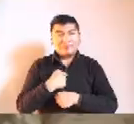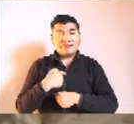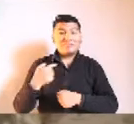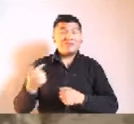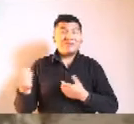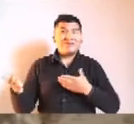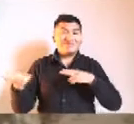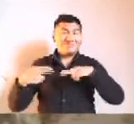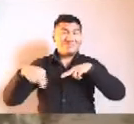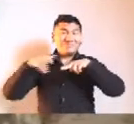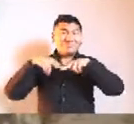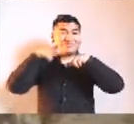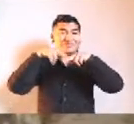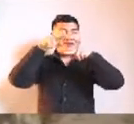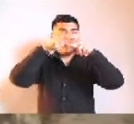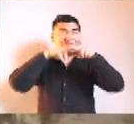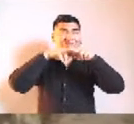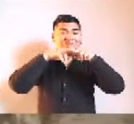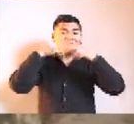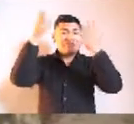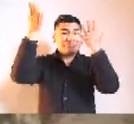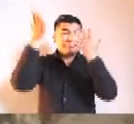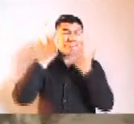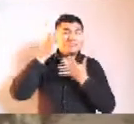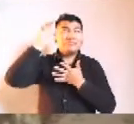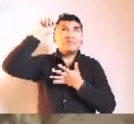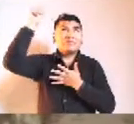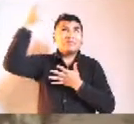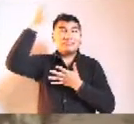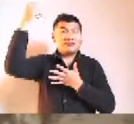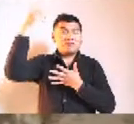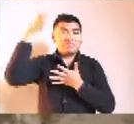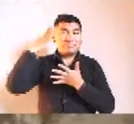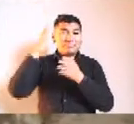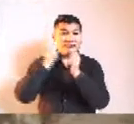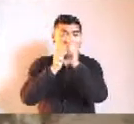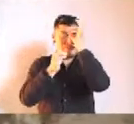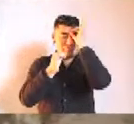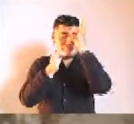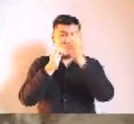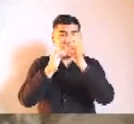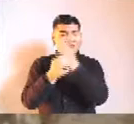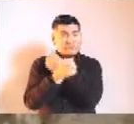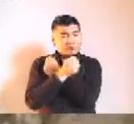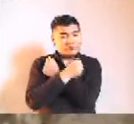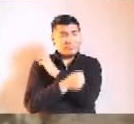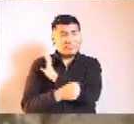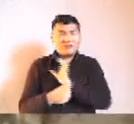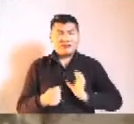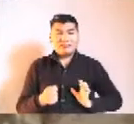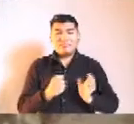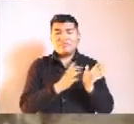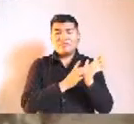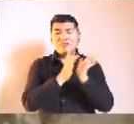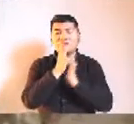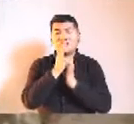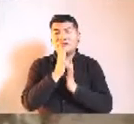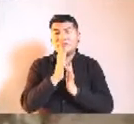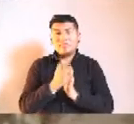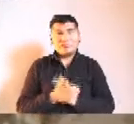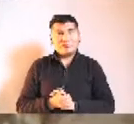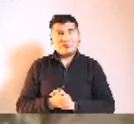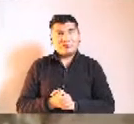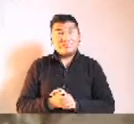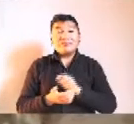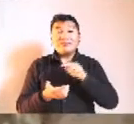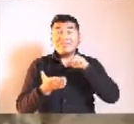mí la gracia de nuestro Señor, junto con la fe y el amor de Cristo Jesús.